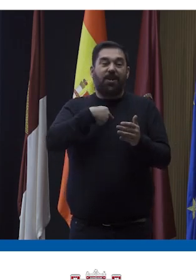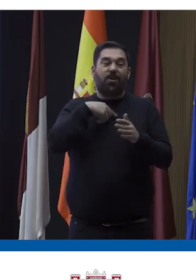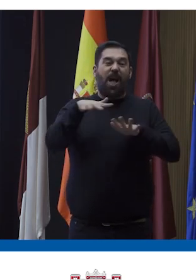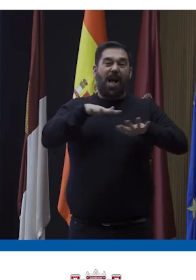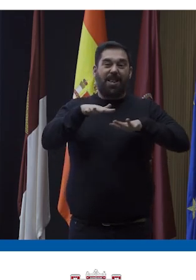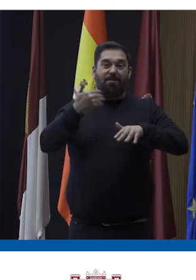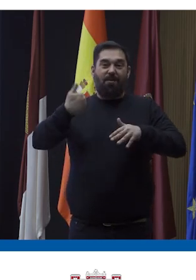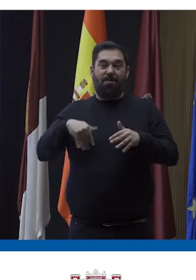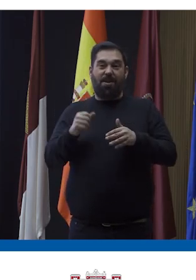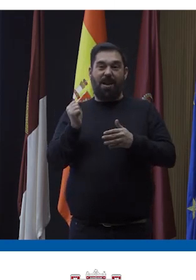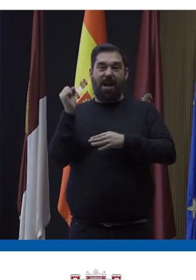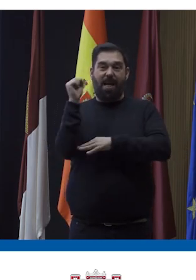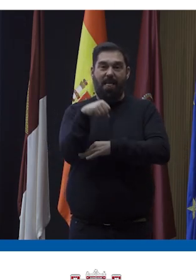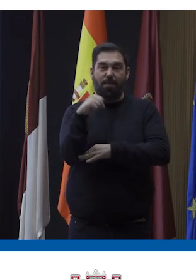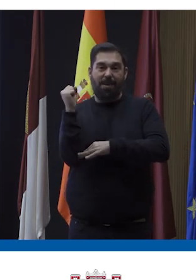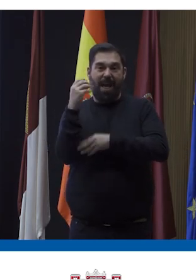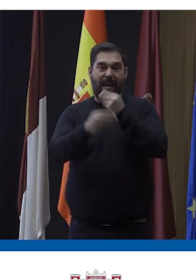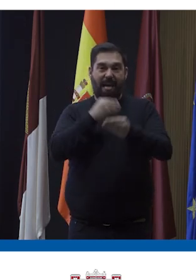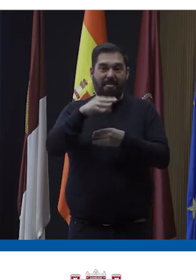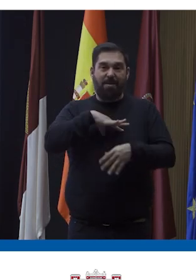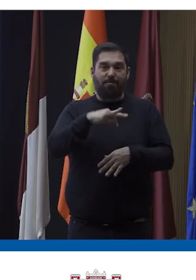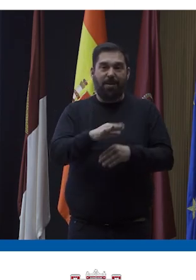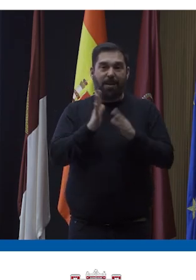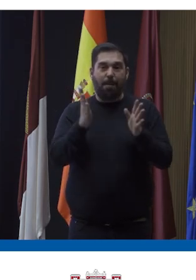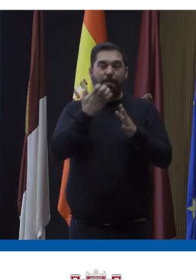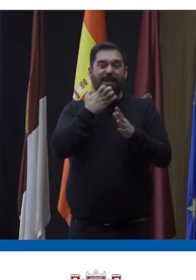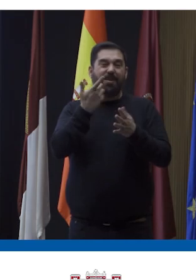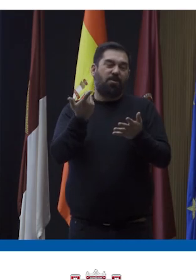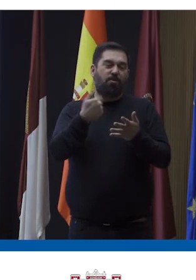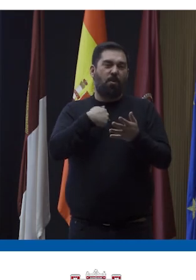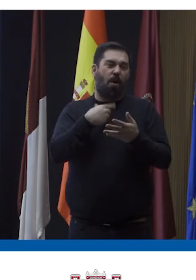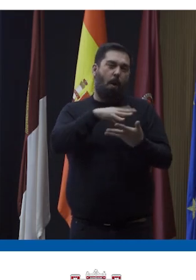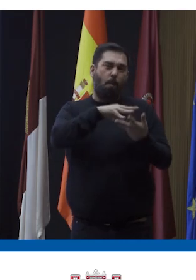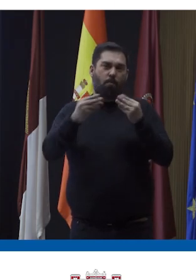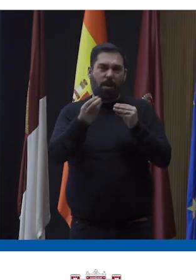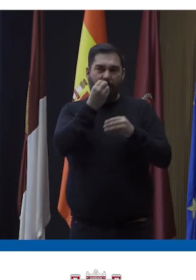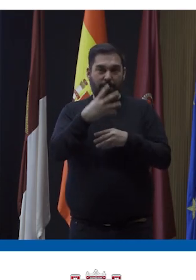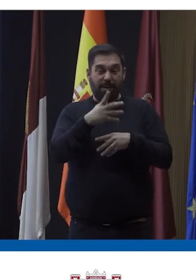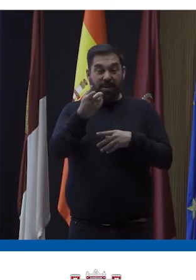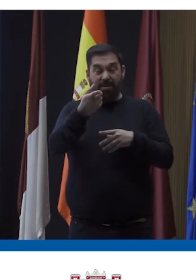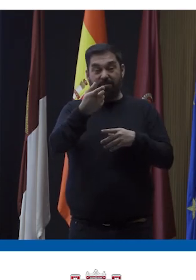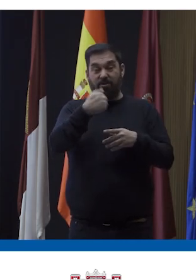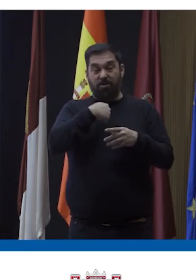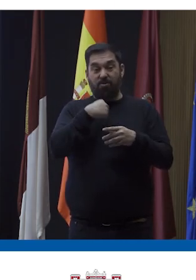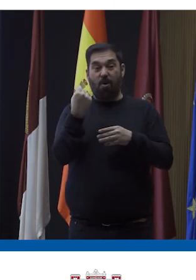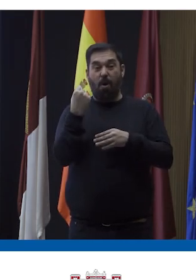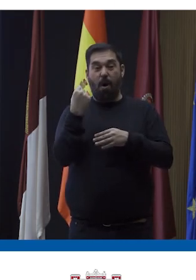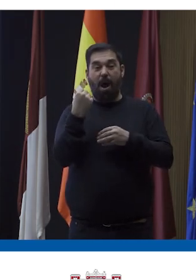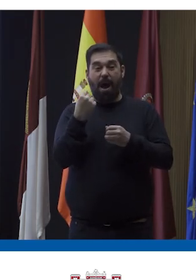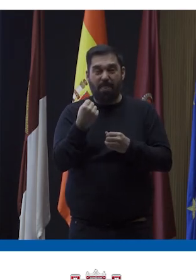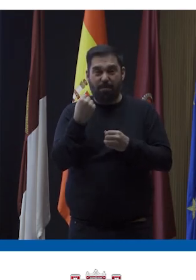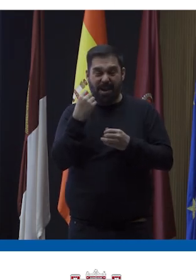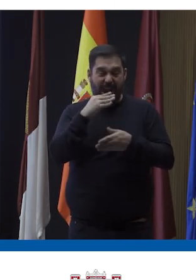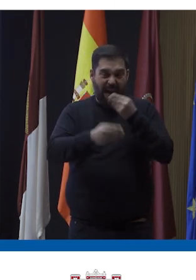hacer abdominales encima de esta musculatura, pero si yo esta musculatura no la tengo bien y me pongo a hacer abdominales, lo que se hacen